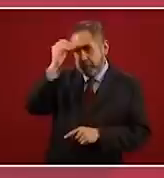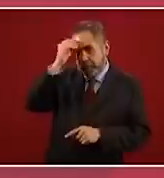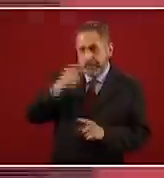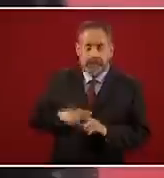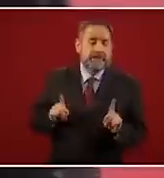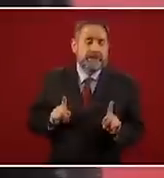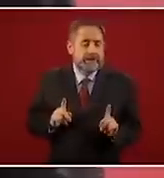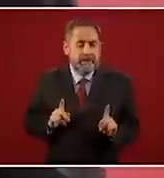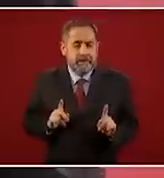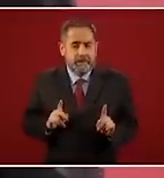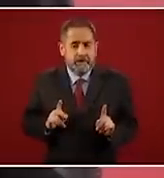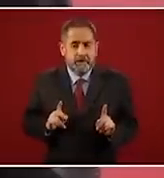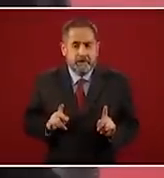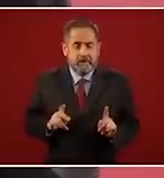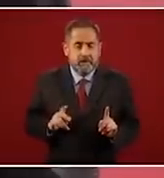opinión.